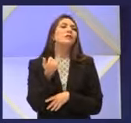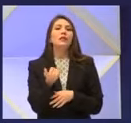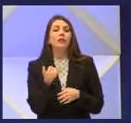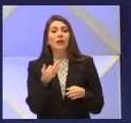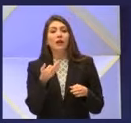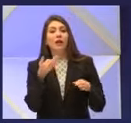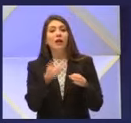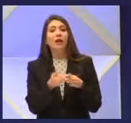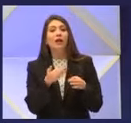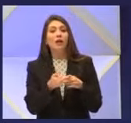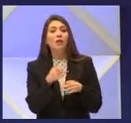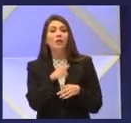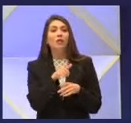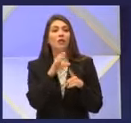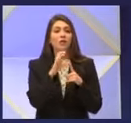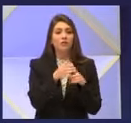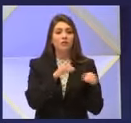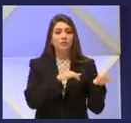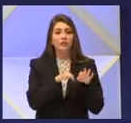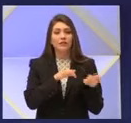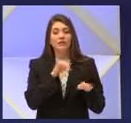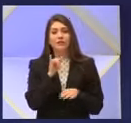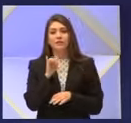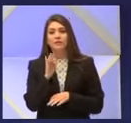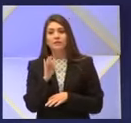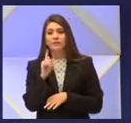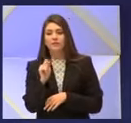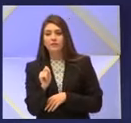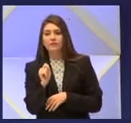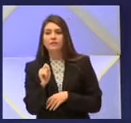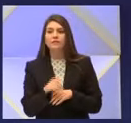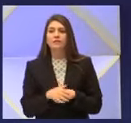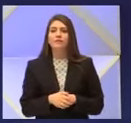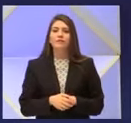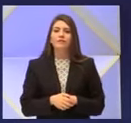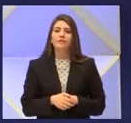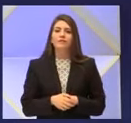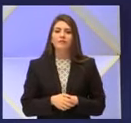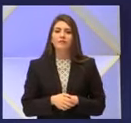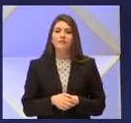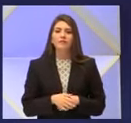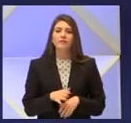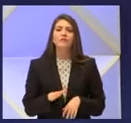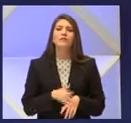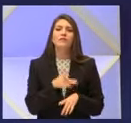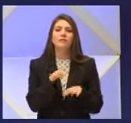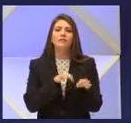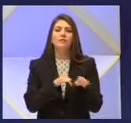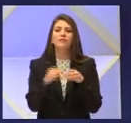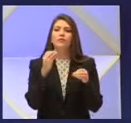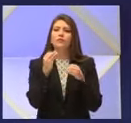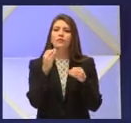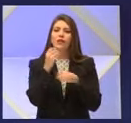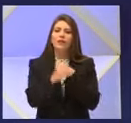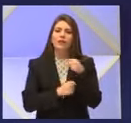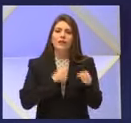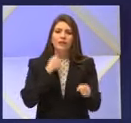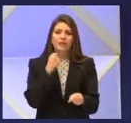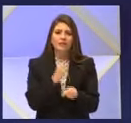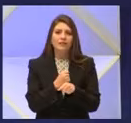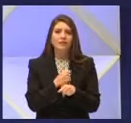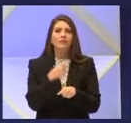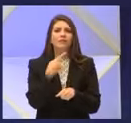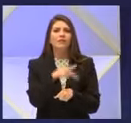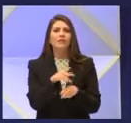del y ft o que trabajaron muchos años el control de